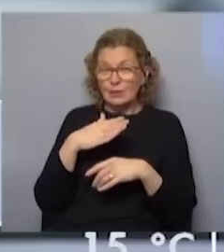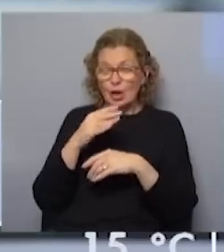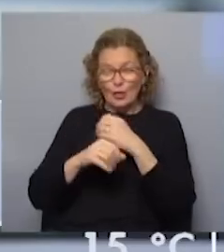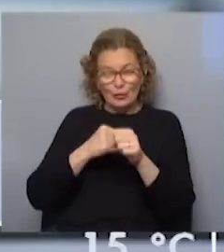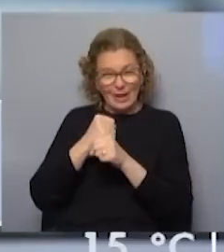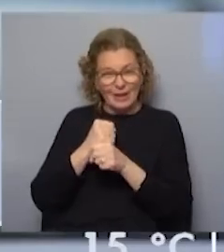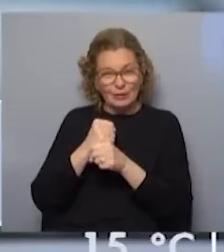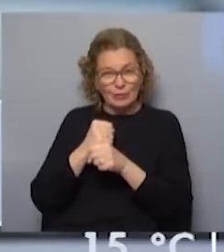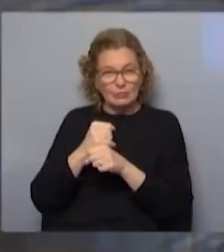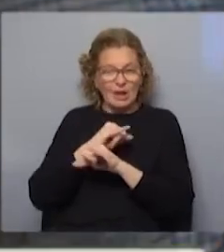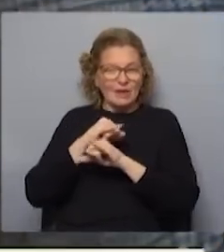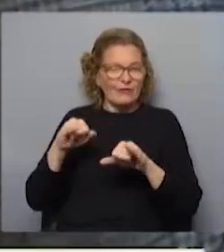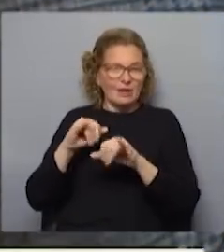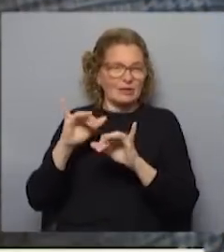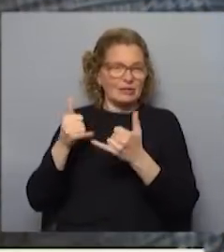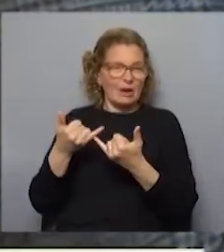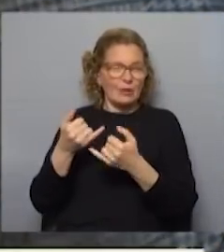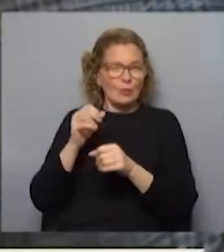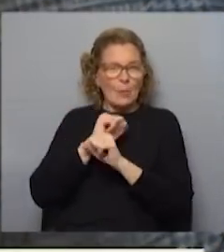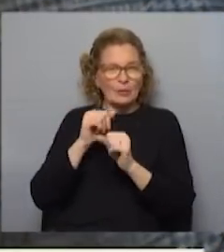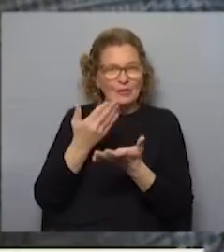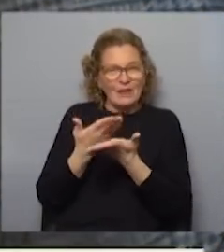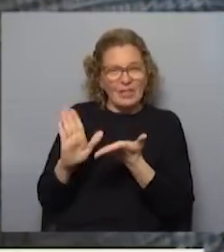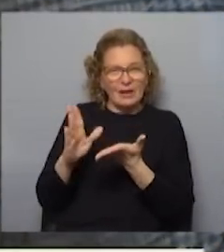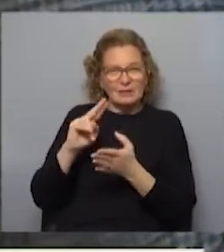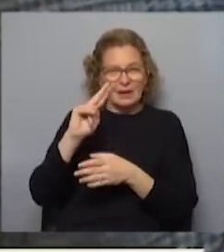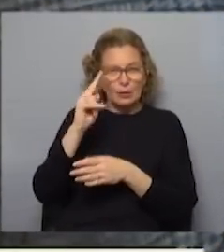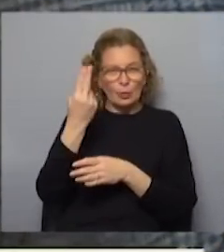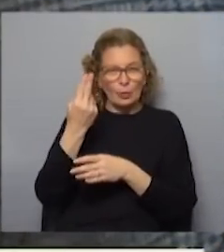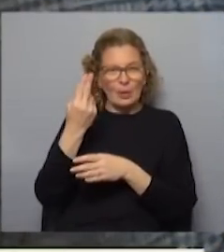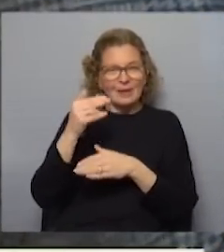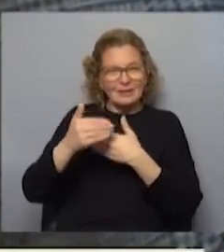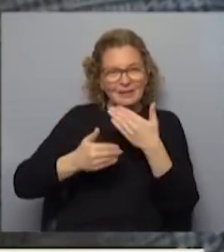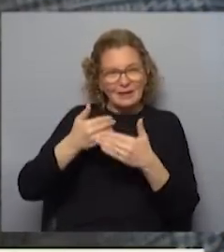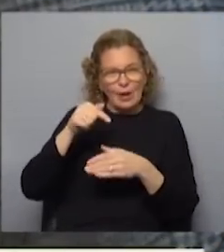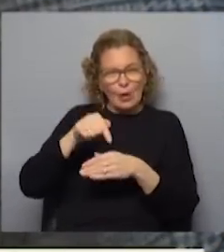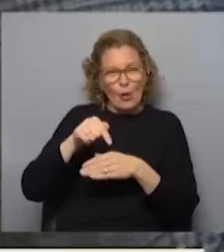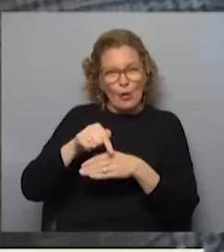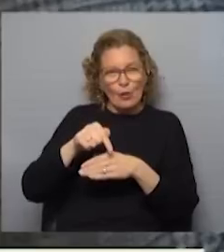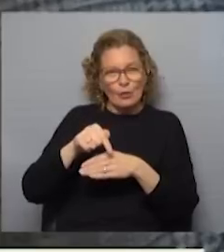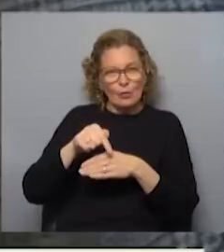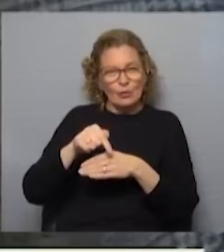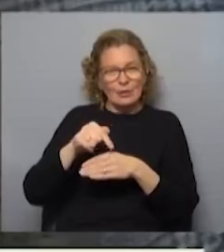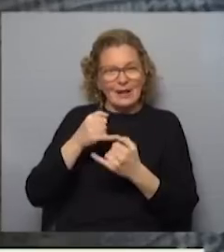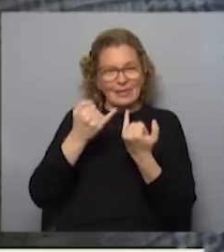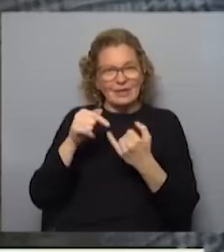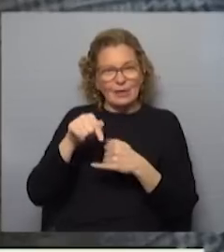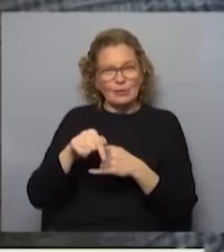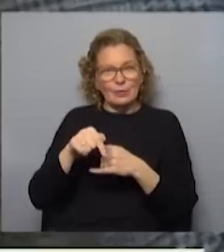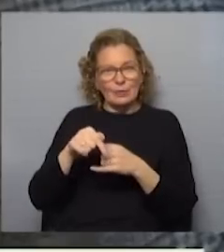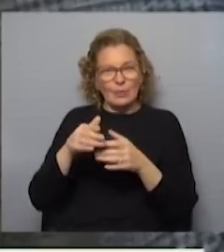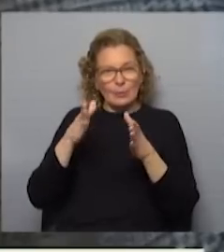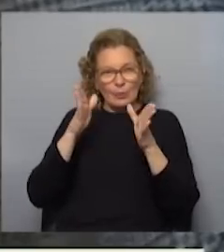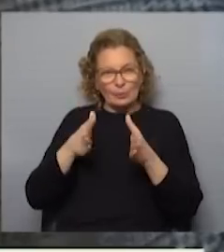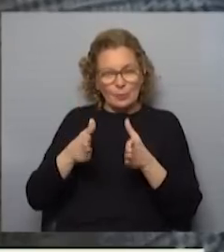oralitos prescribieron no es posible descartar que en Uruguay sigue operando aún al día de hoy una